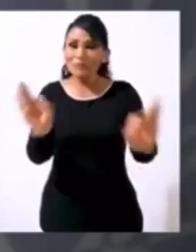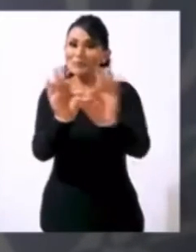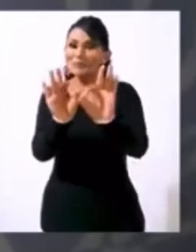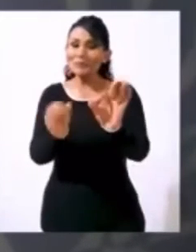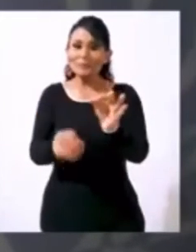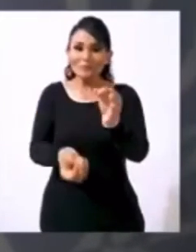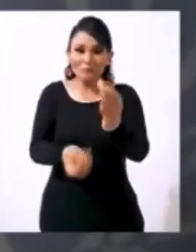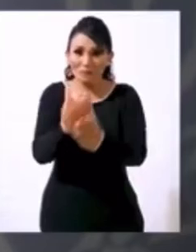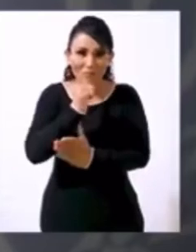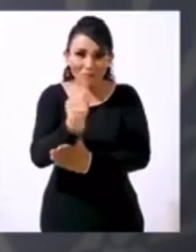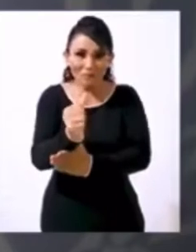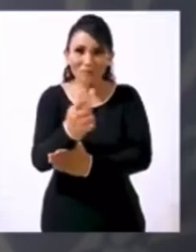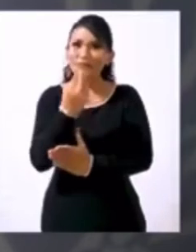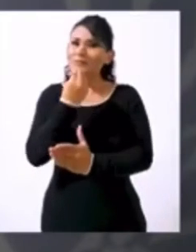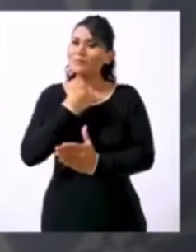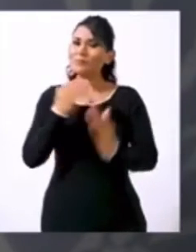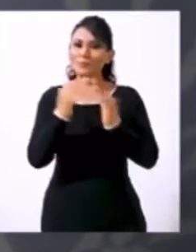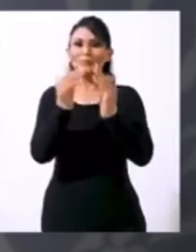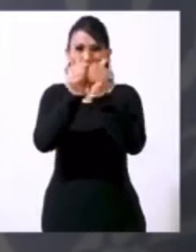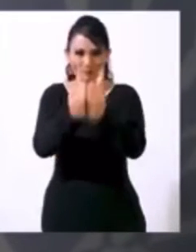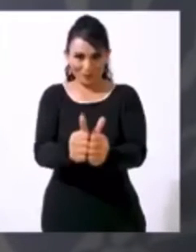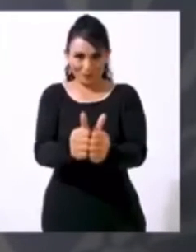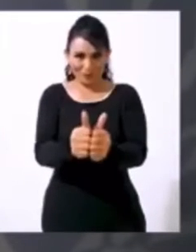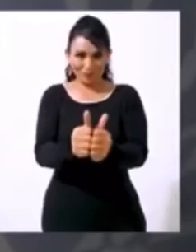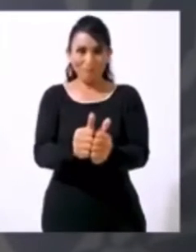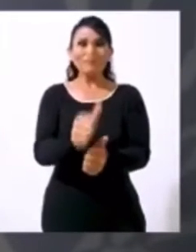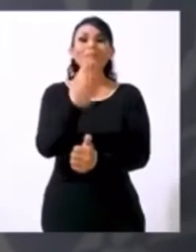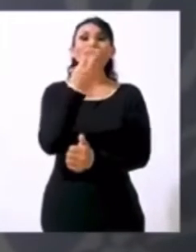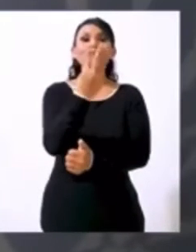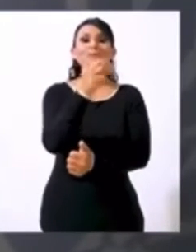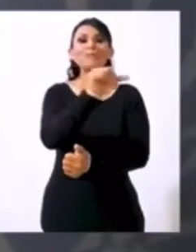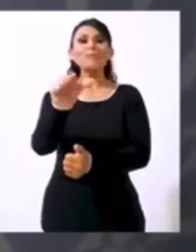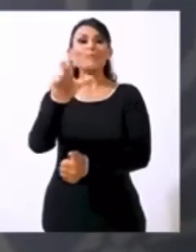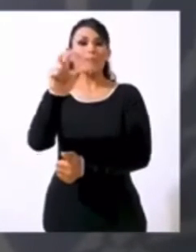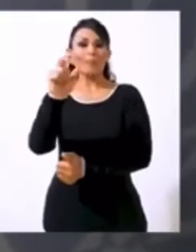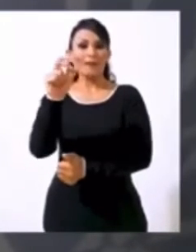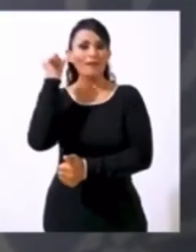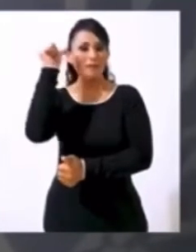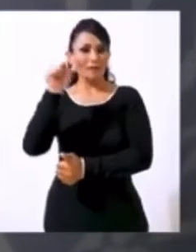federal del 3 al 30 de abril del